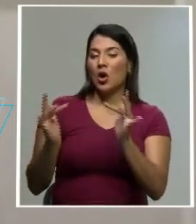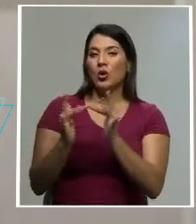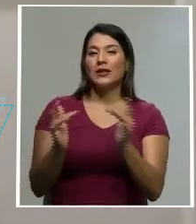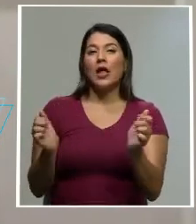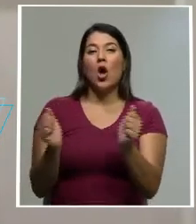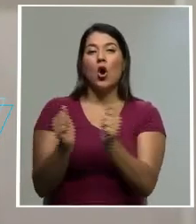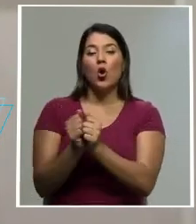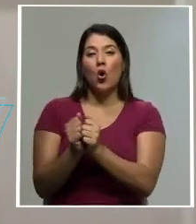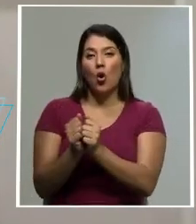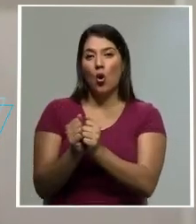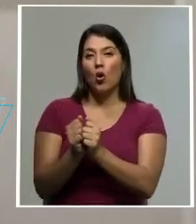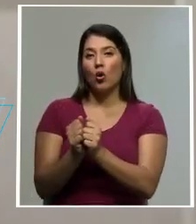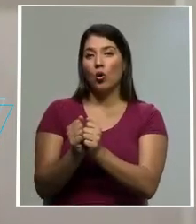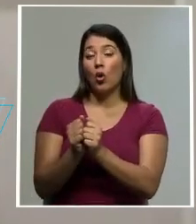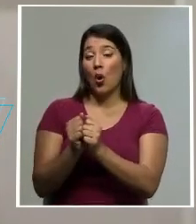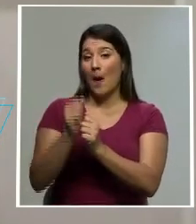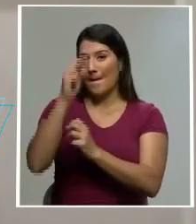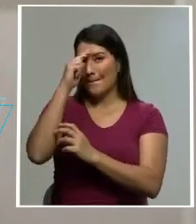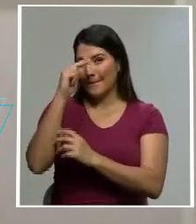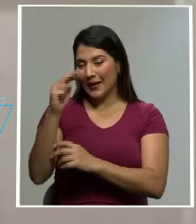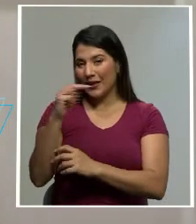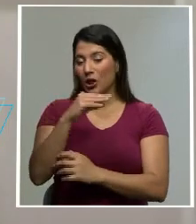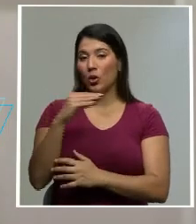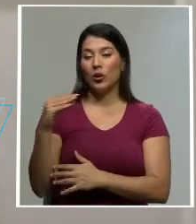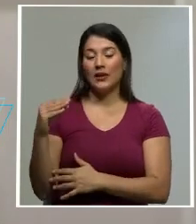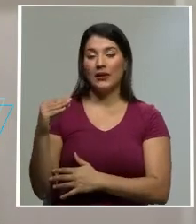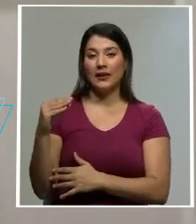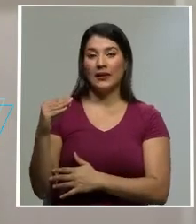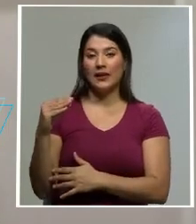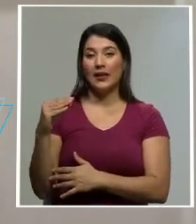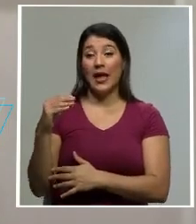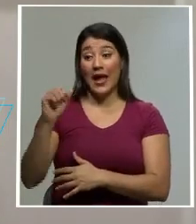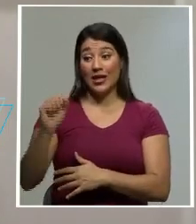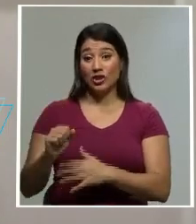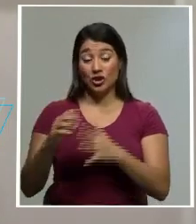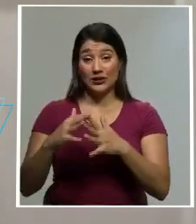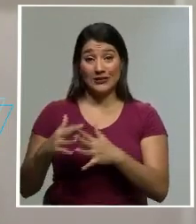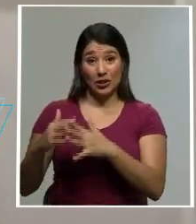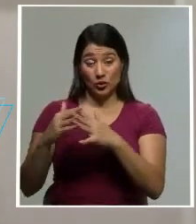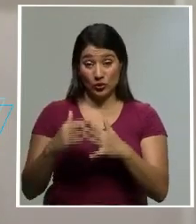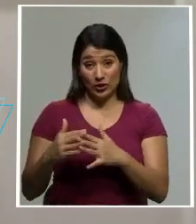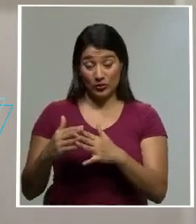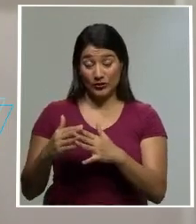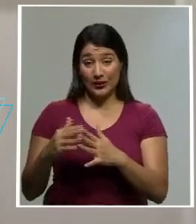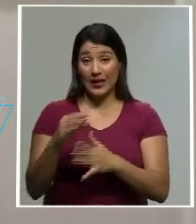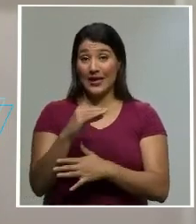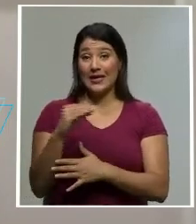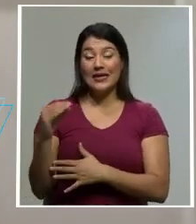la frontera, con el norte de México y el sur de Estados Unidos y